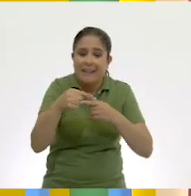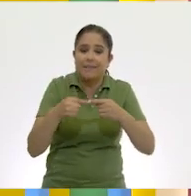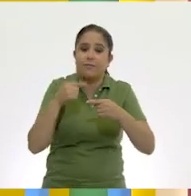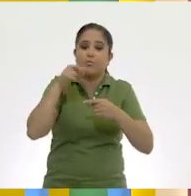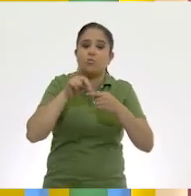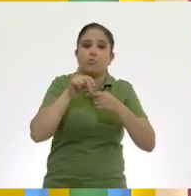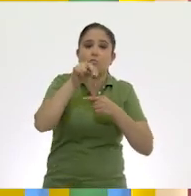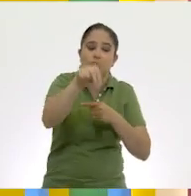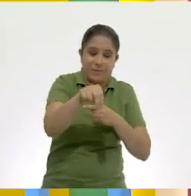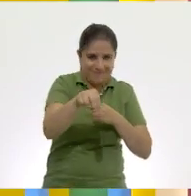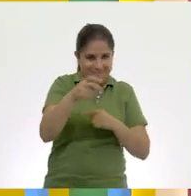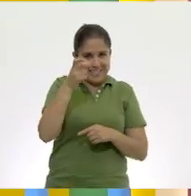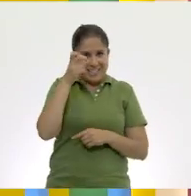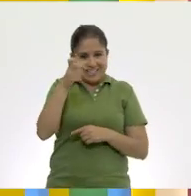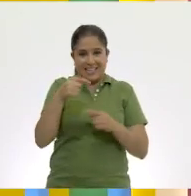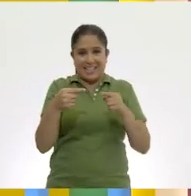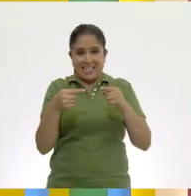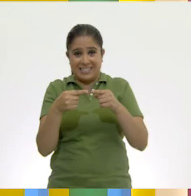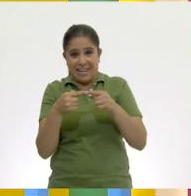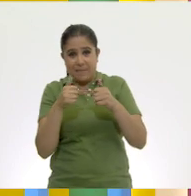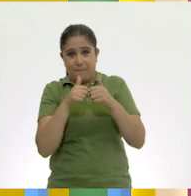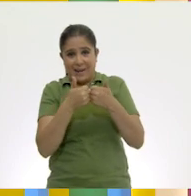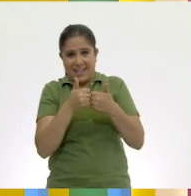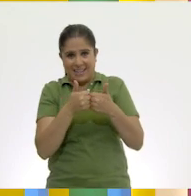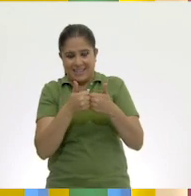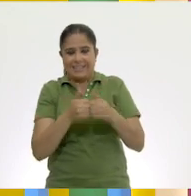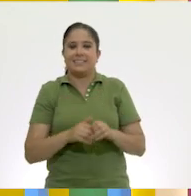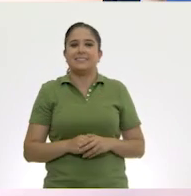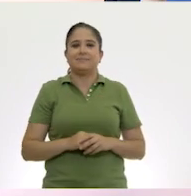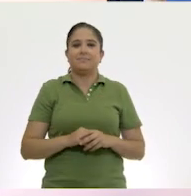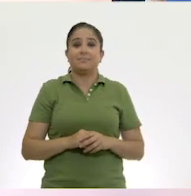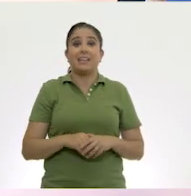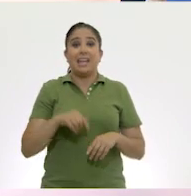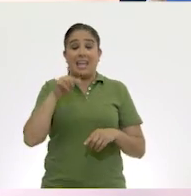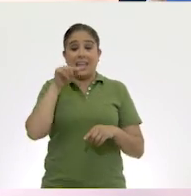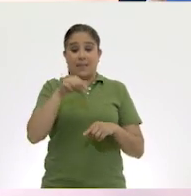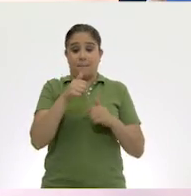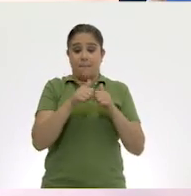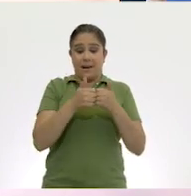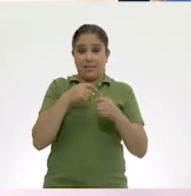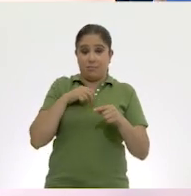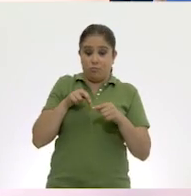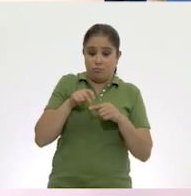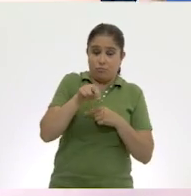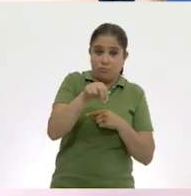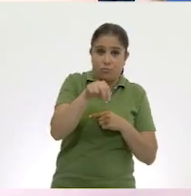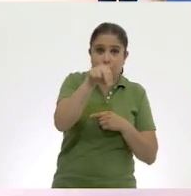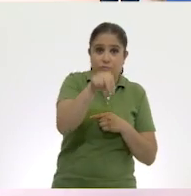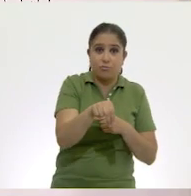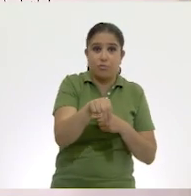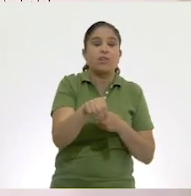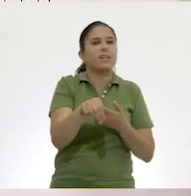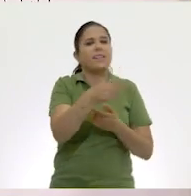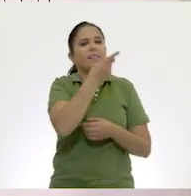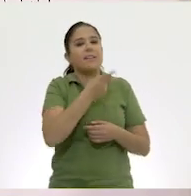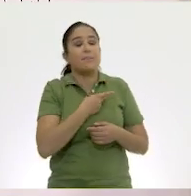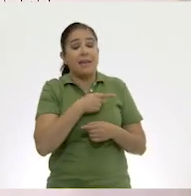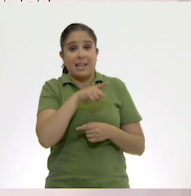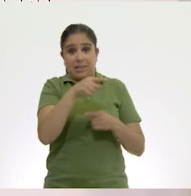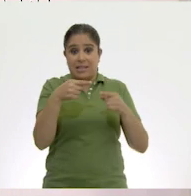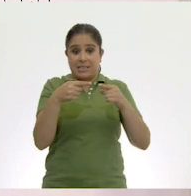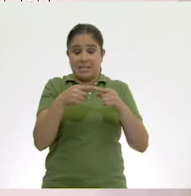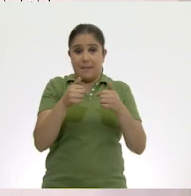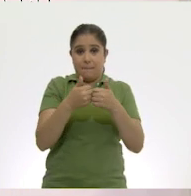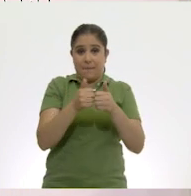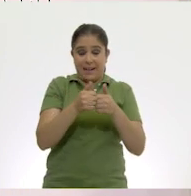que llegar aquí así es a la esquina de la panadería muy bien y llegando ahí que indicaciones me daría llegando a la esquina